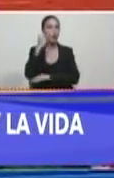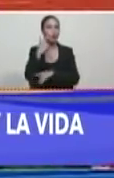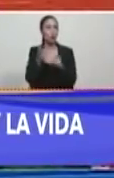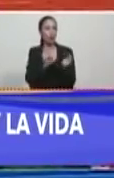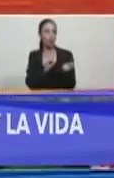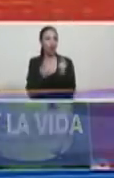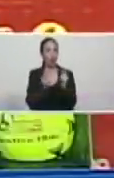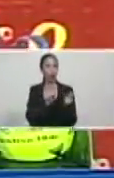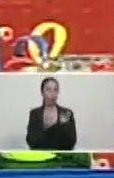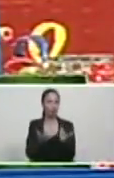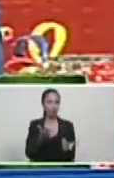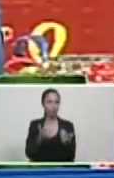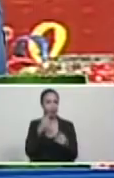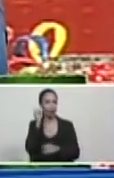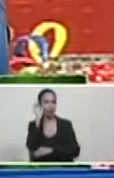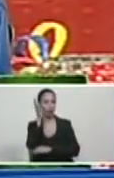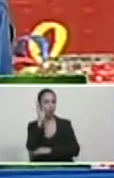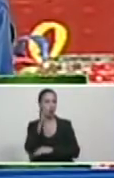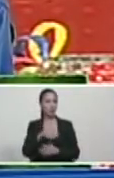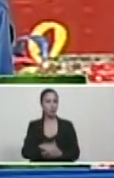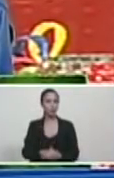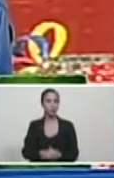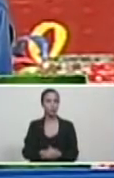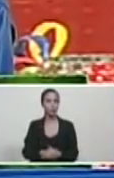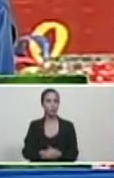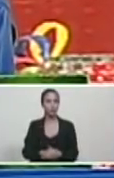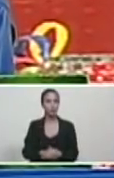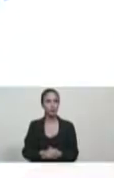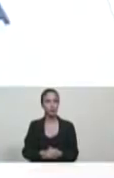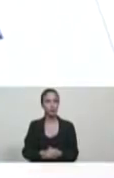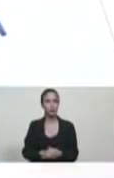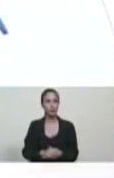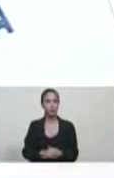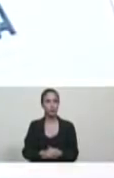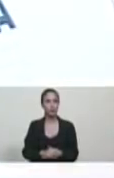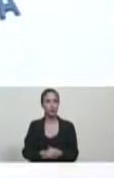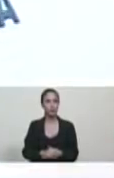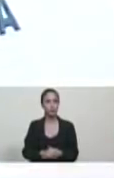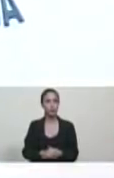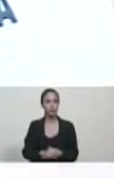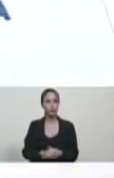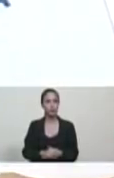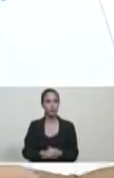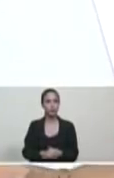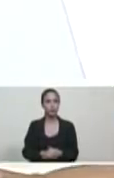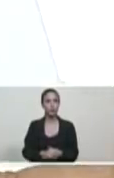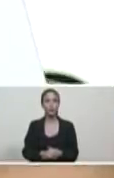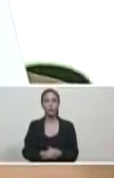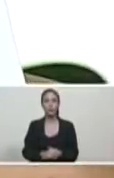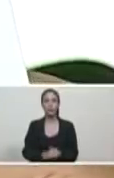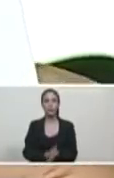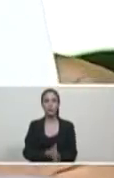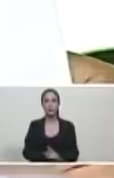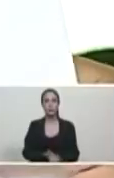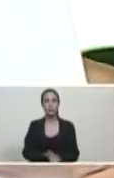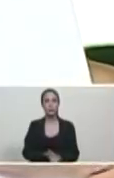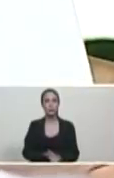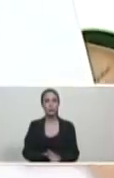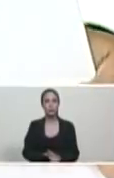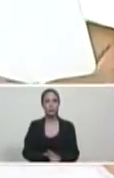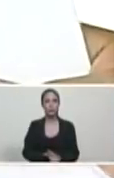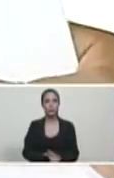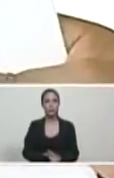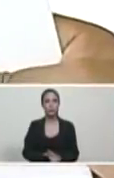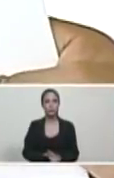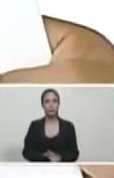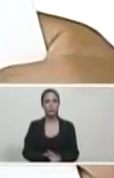Paz y la Vida, señora vicepresidenta, señor vicepresidente de lo social, Aristóbulo, compañeros